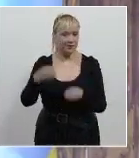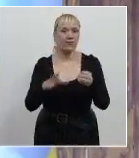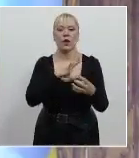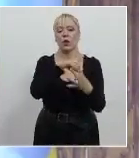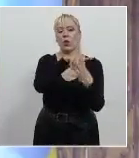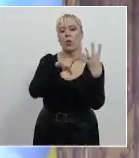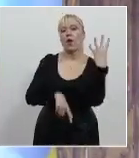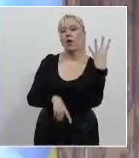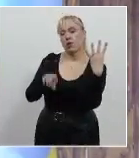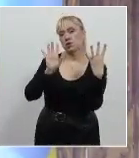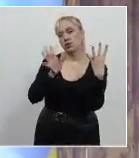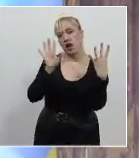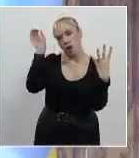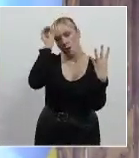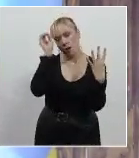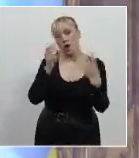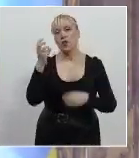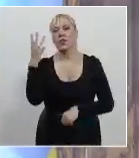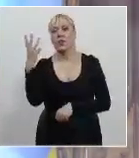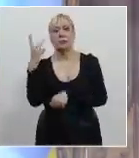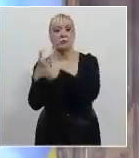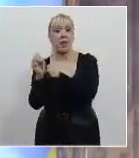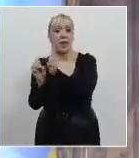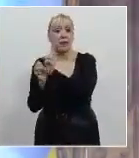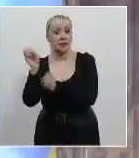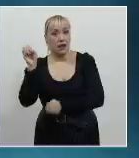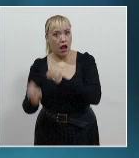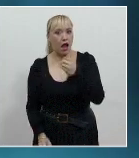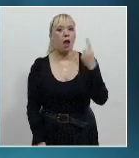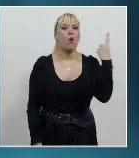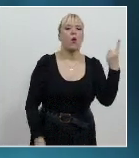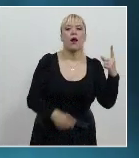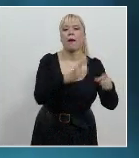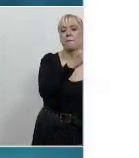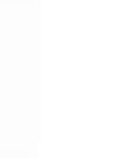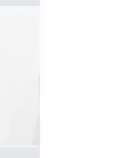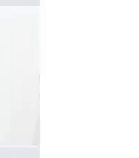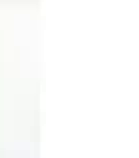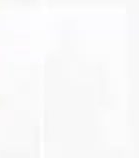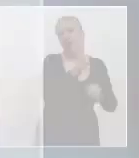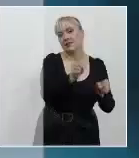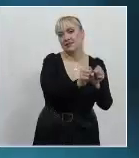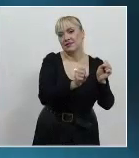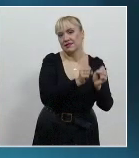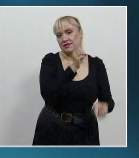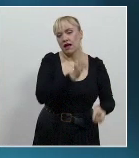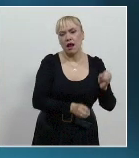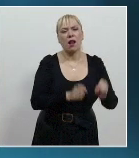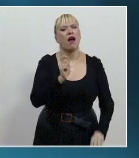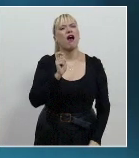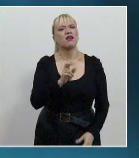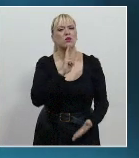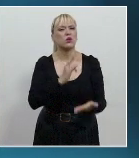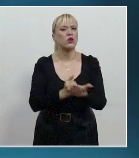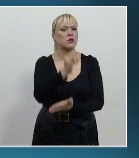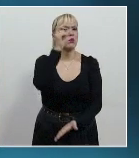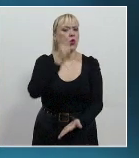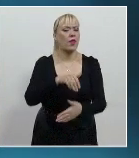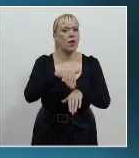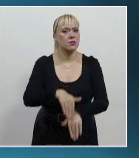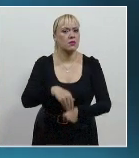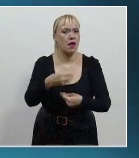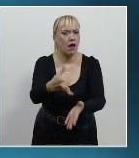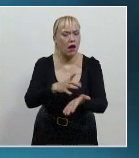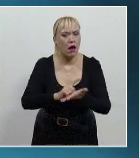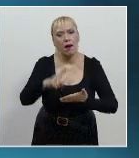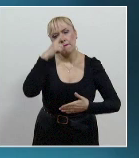criterios, 3 de la primera sala y 1 de la segunda sala. De la primera sala, las 3 jurisprudencias llevan por rubro derecho a la adhesión al